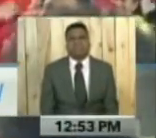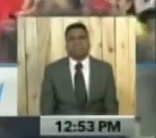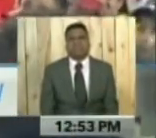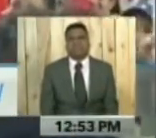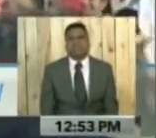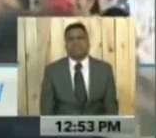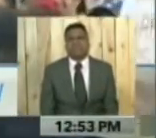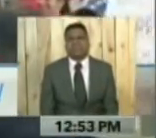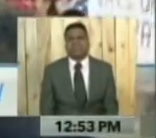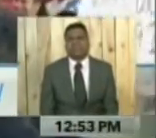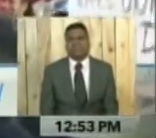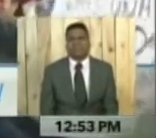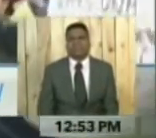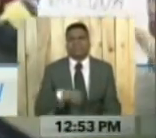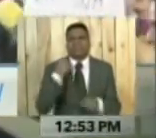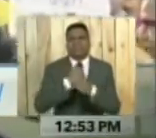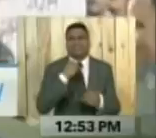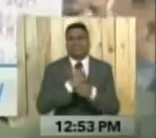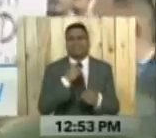es una tarea